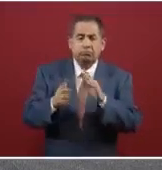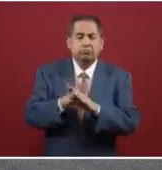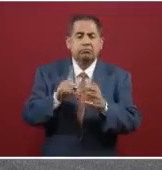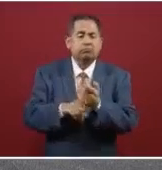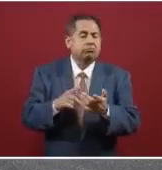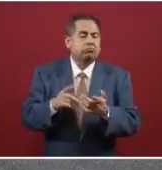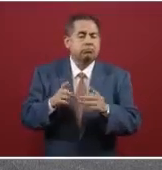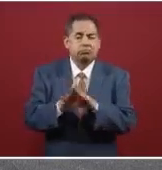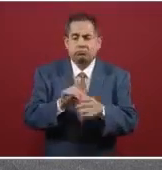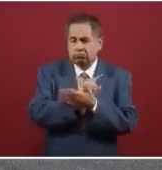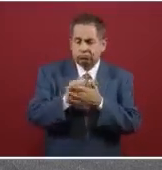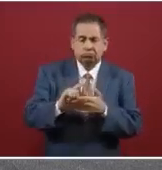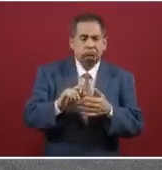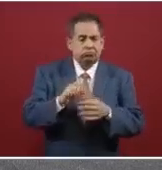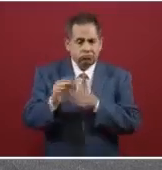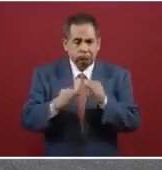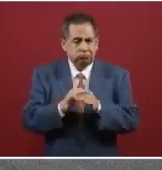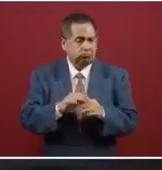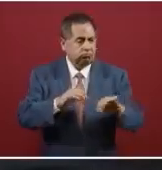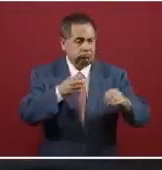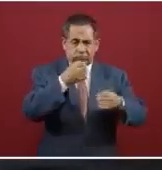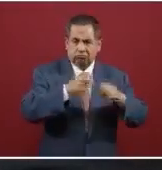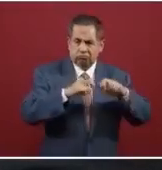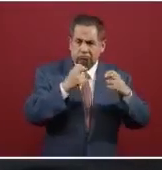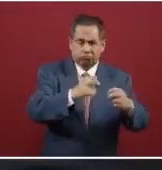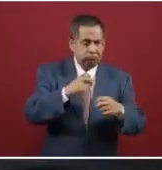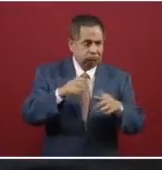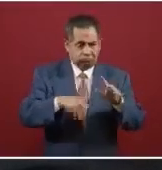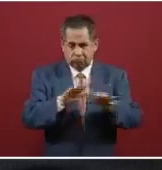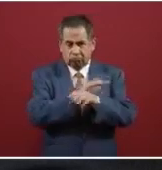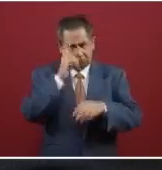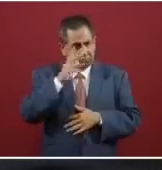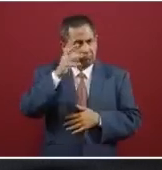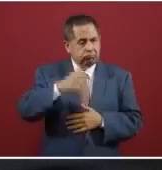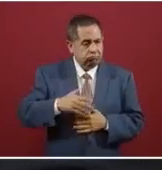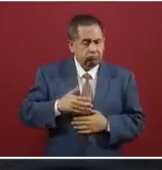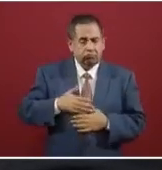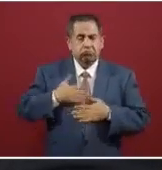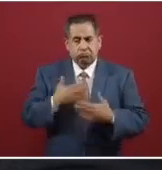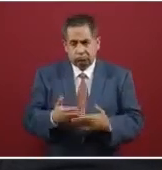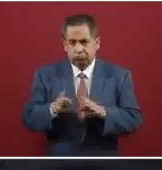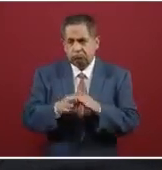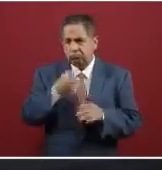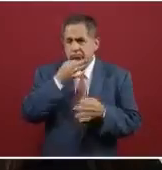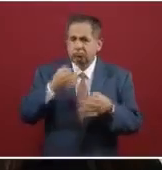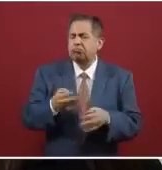una purificación del Poder Judicial en el país para que haya justicia confiable y, sobre todo,